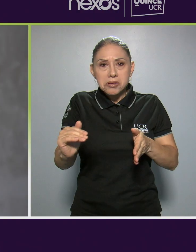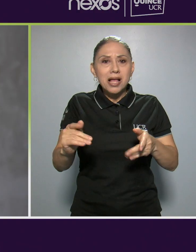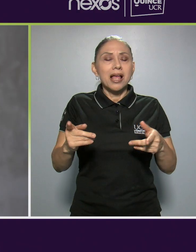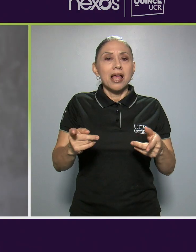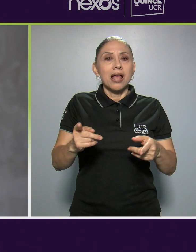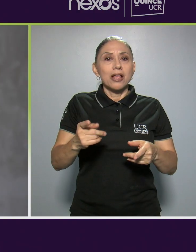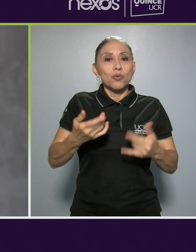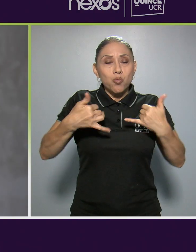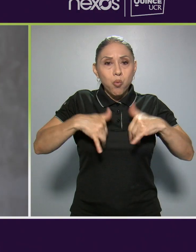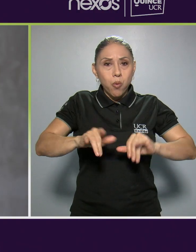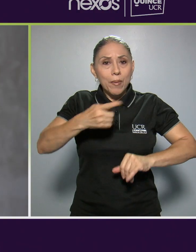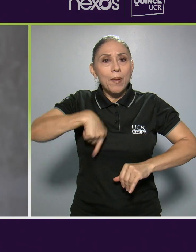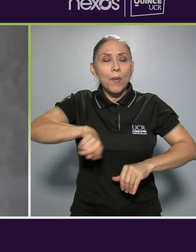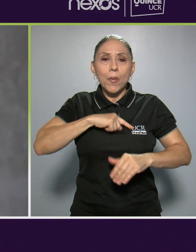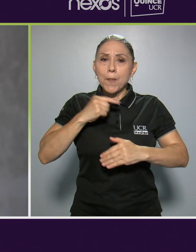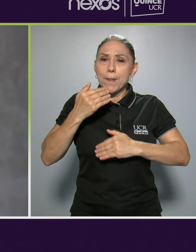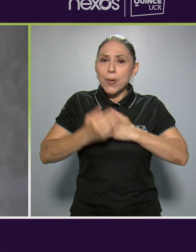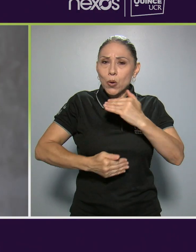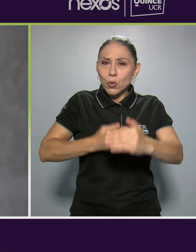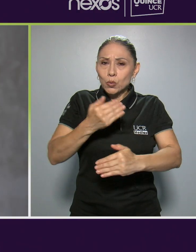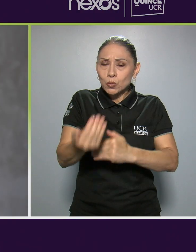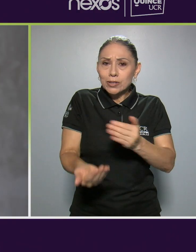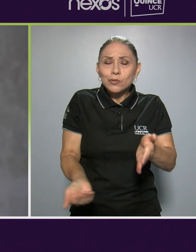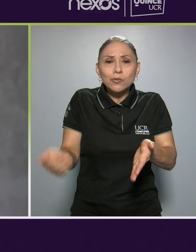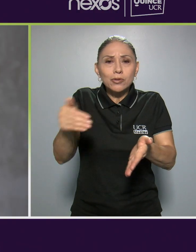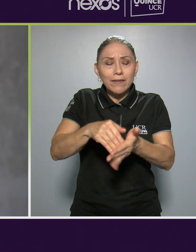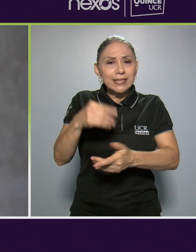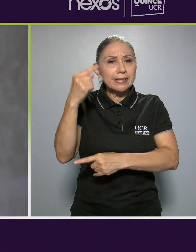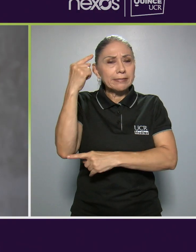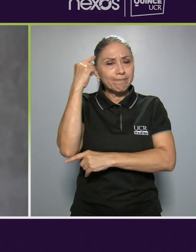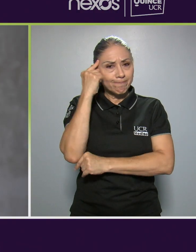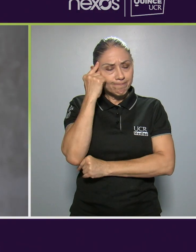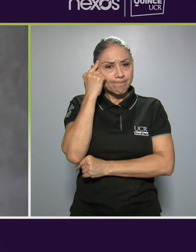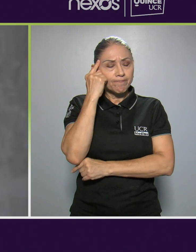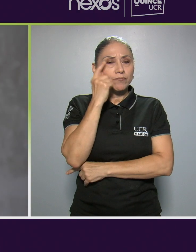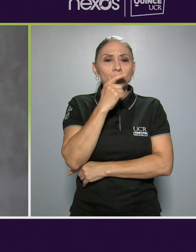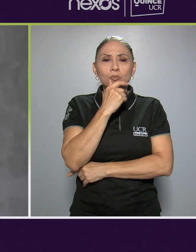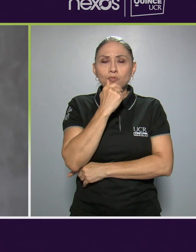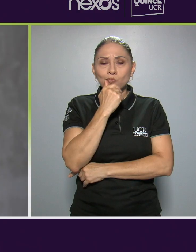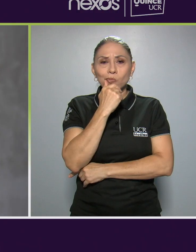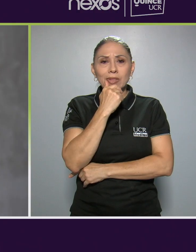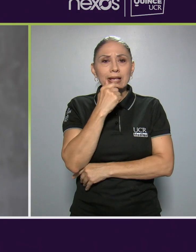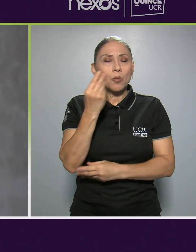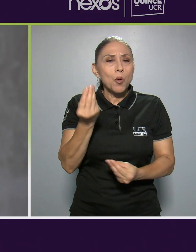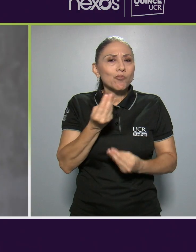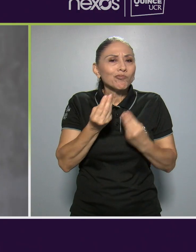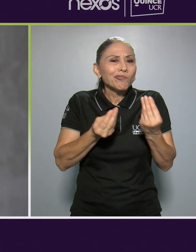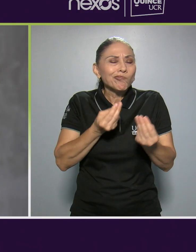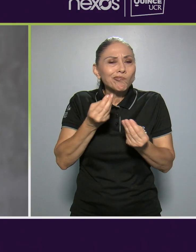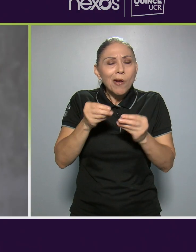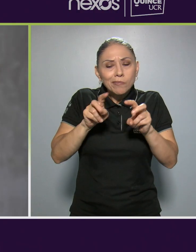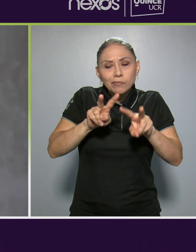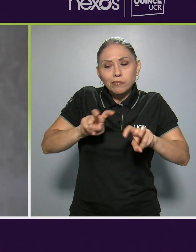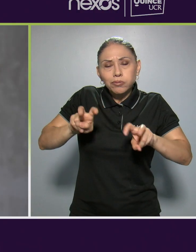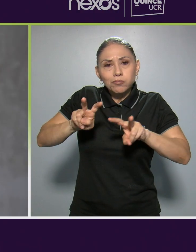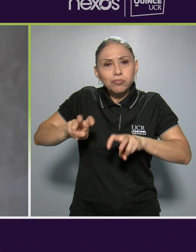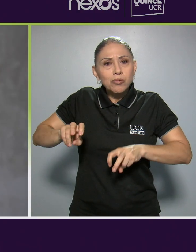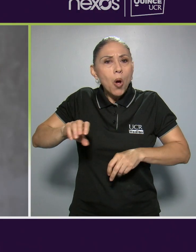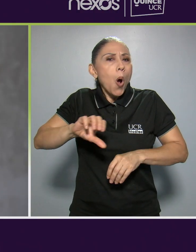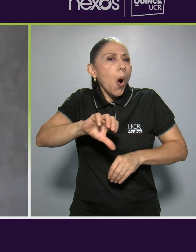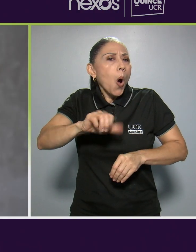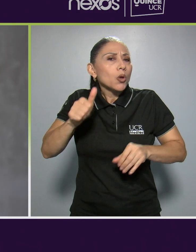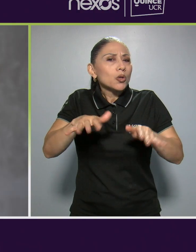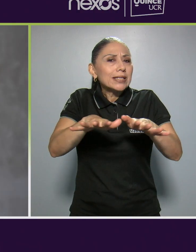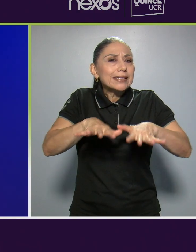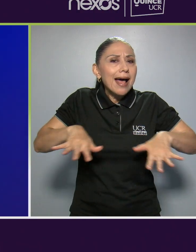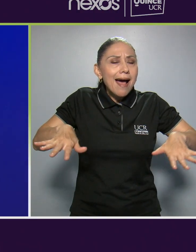pues en un proceso de repensar y de valorar en qué otros espacios de la vida cotidiana, tanto